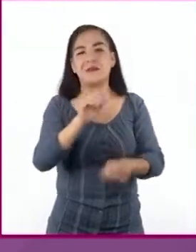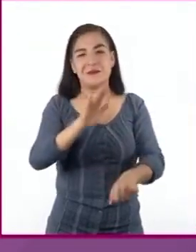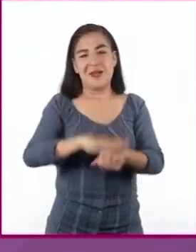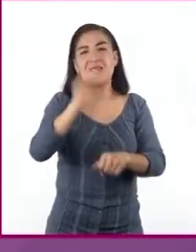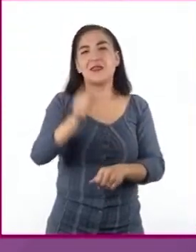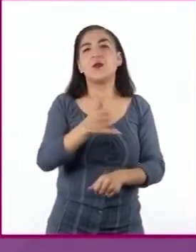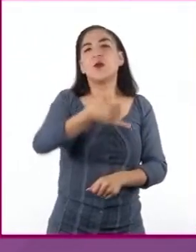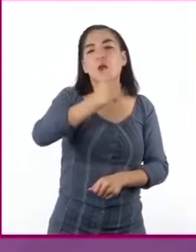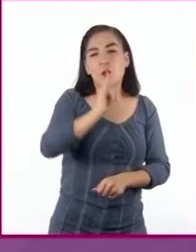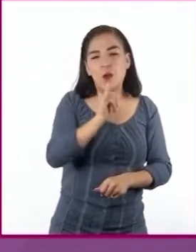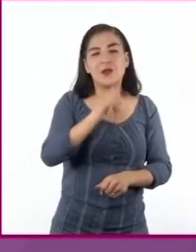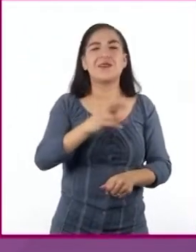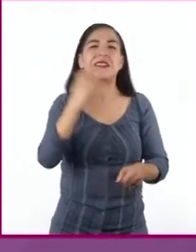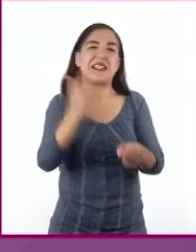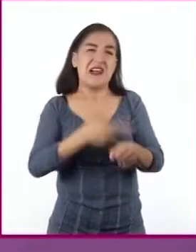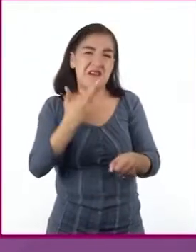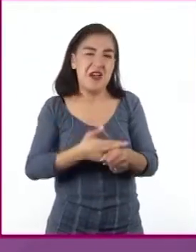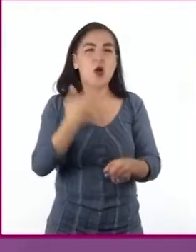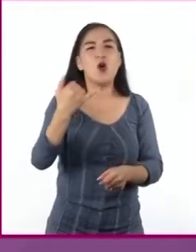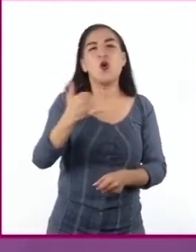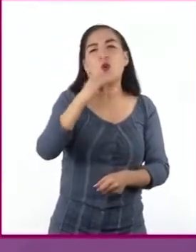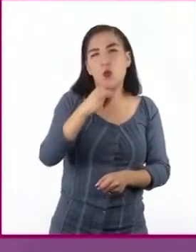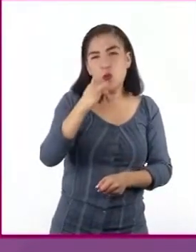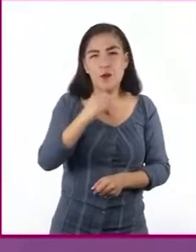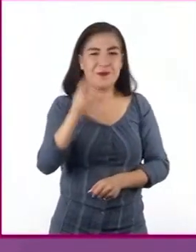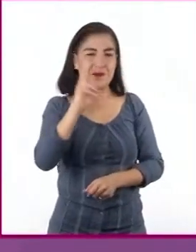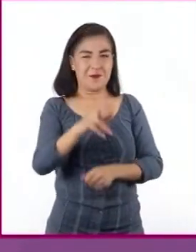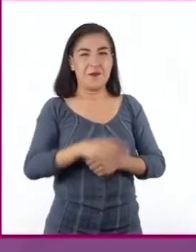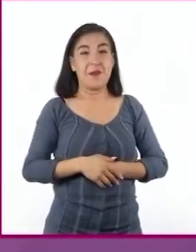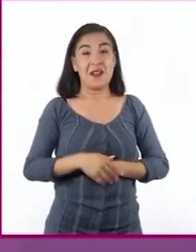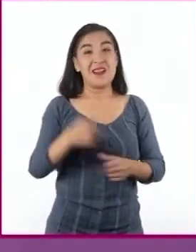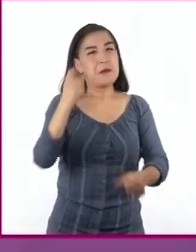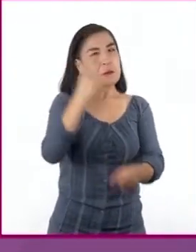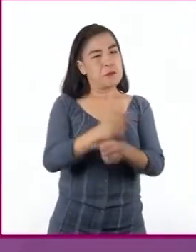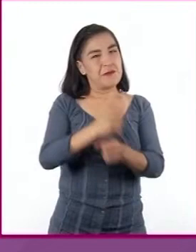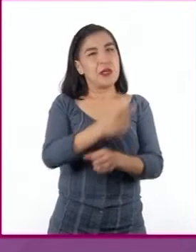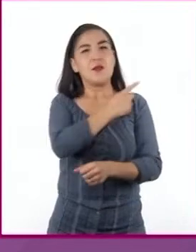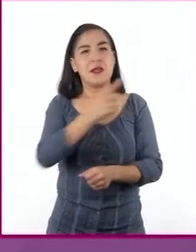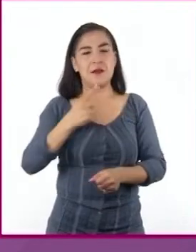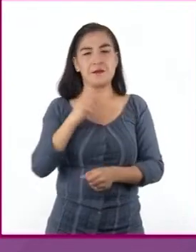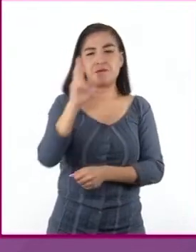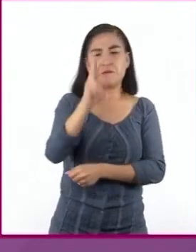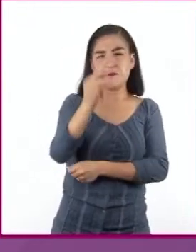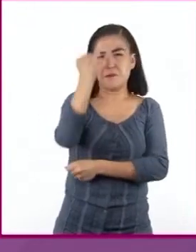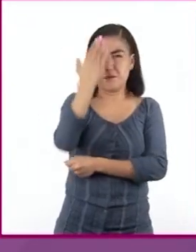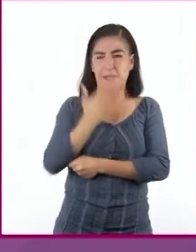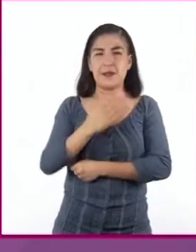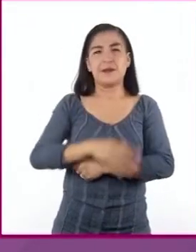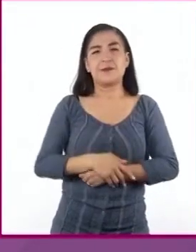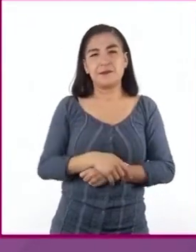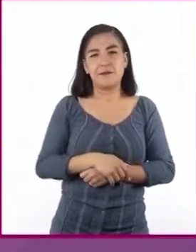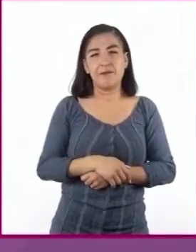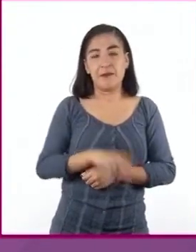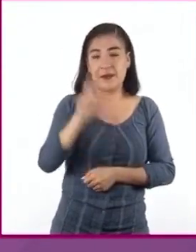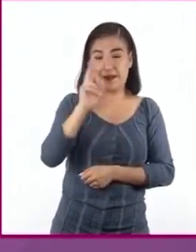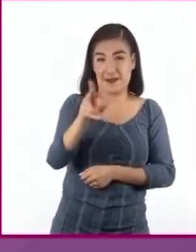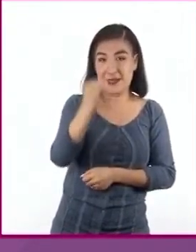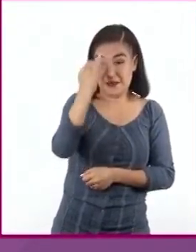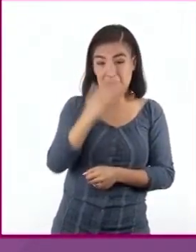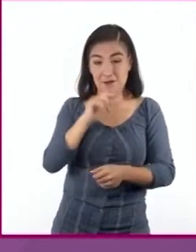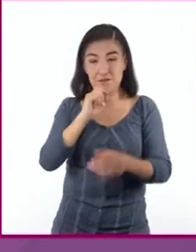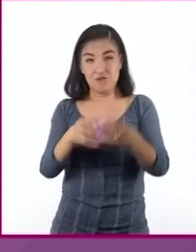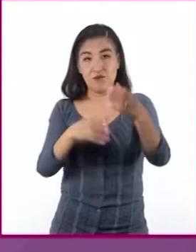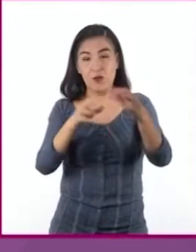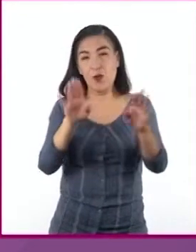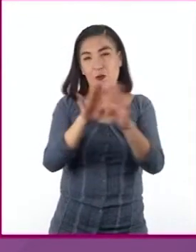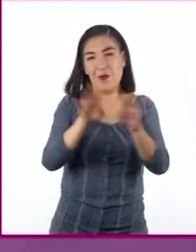de bebidas refrescantes. Primero, analicemos las imágenes. En las imágenes de este tipo